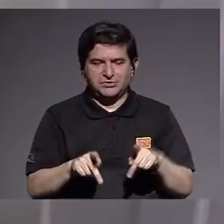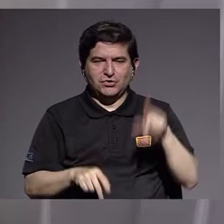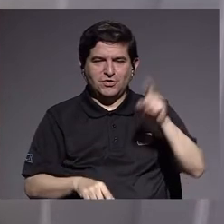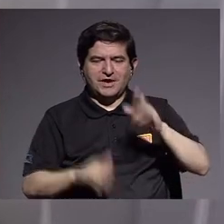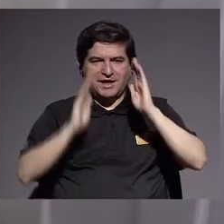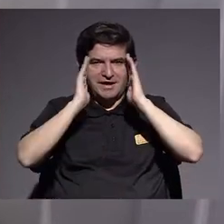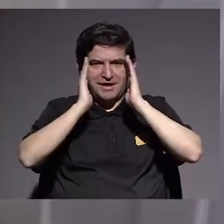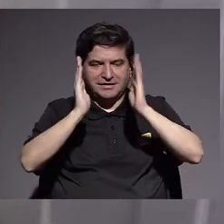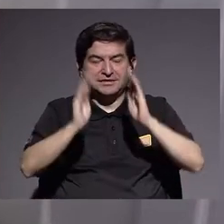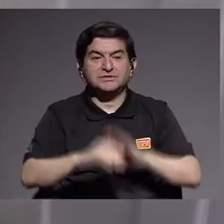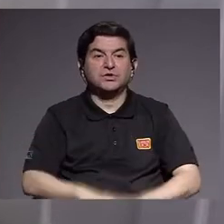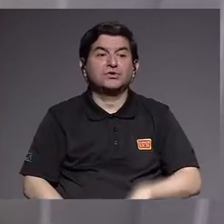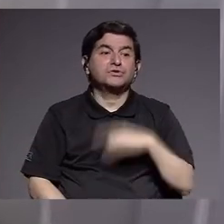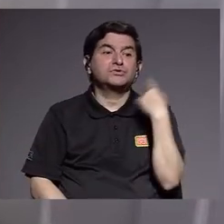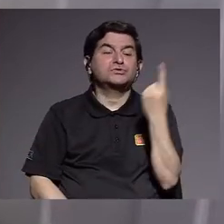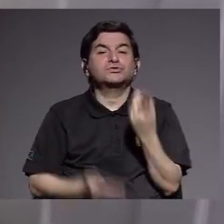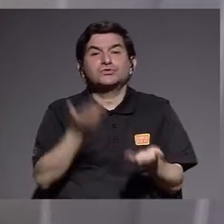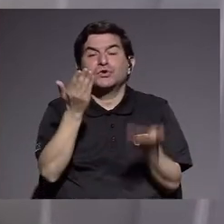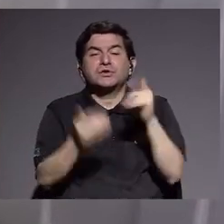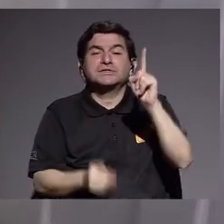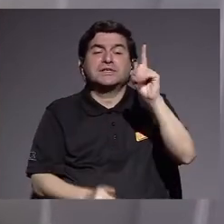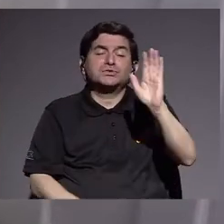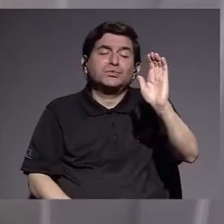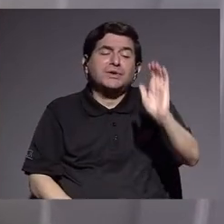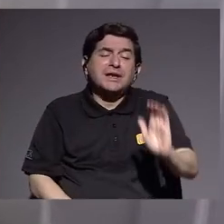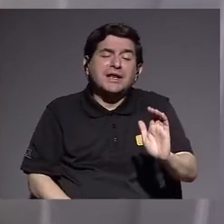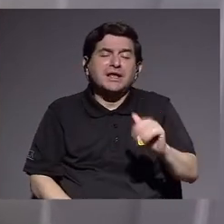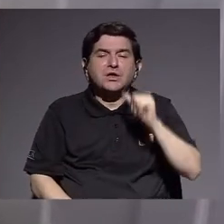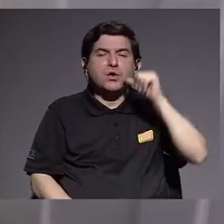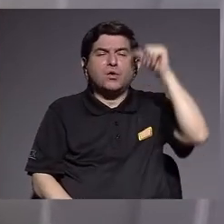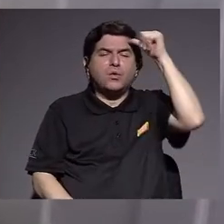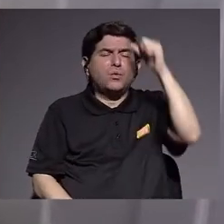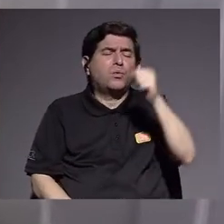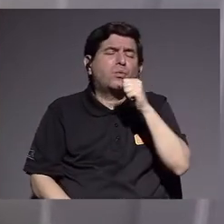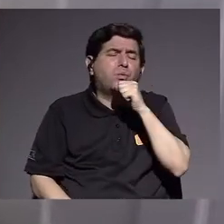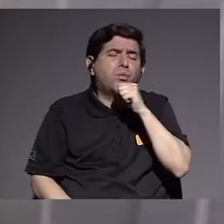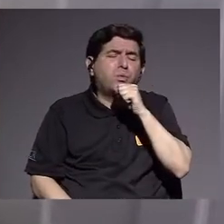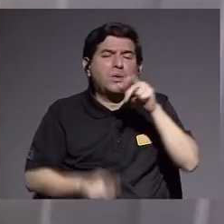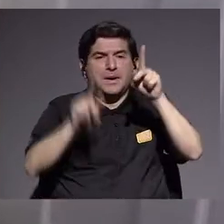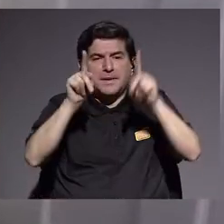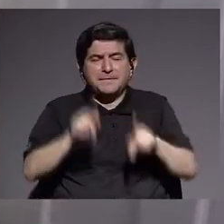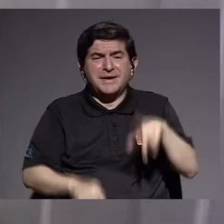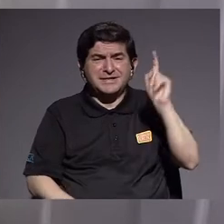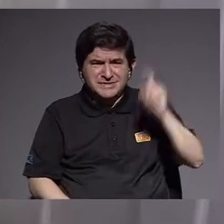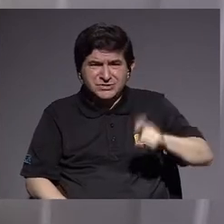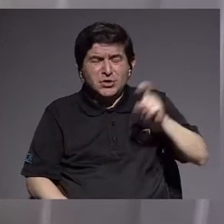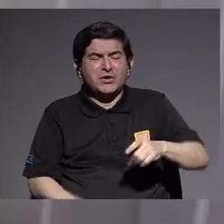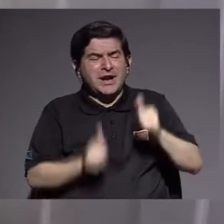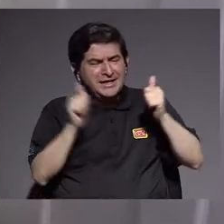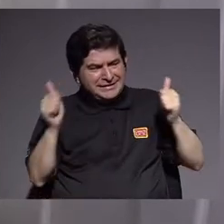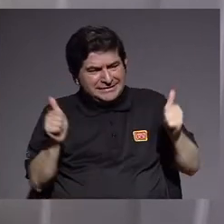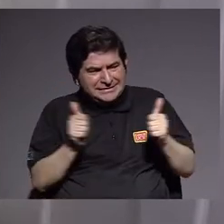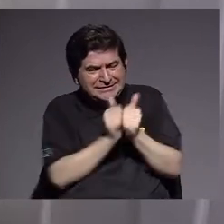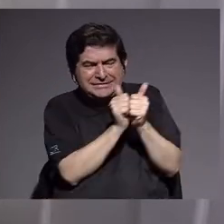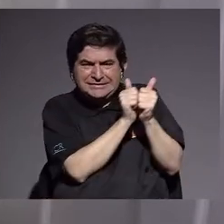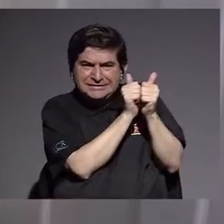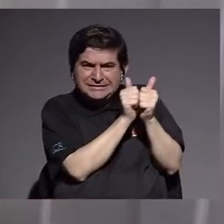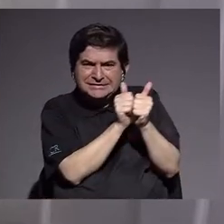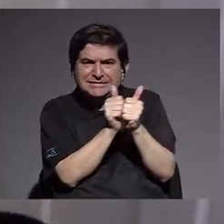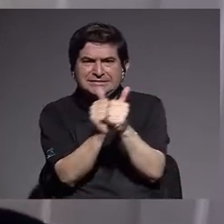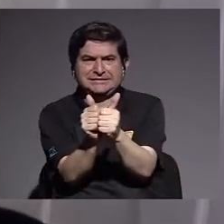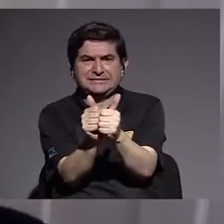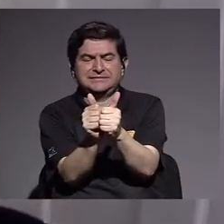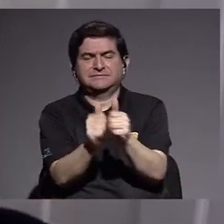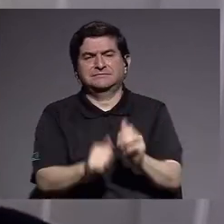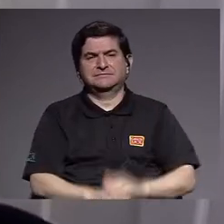venga solamente la persona que ocupa la atención a no ser que sea por ejemplo un niño o un adulto mayor una persona que realmente necesite